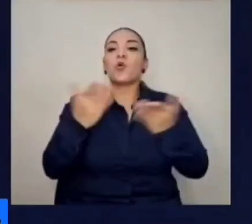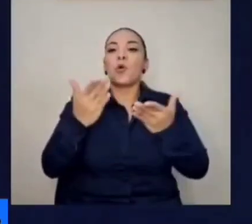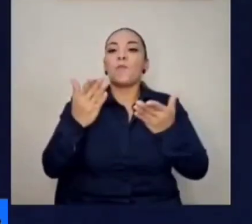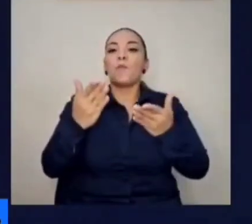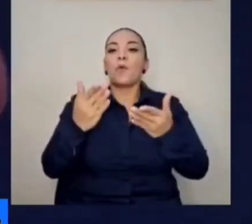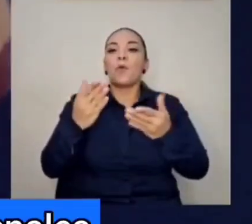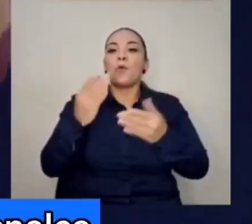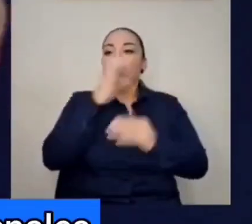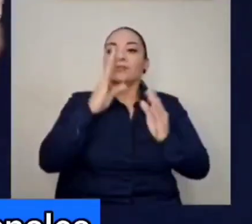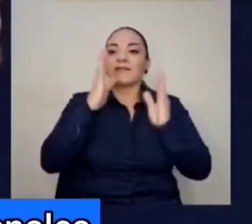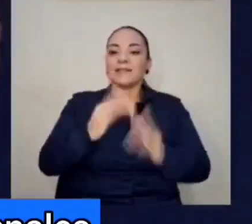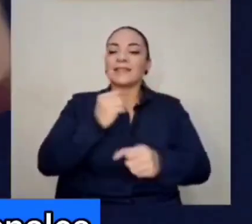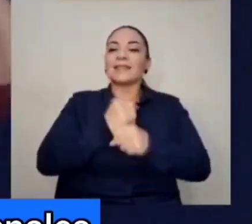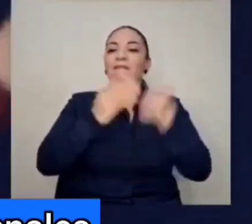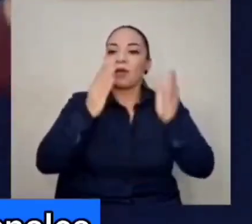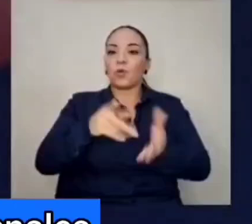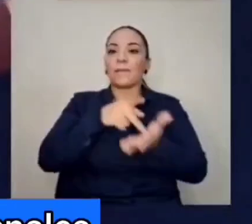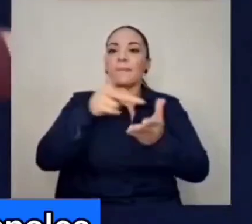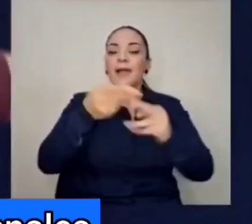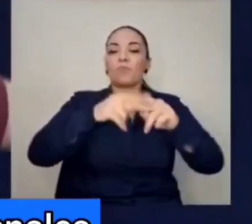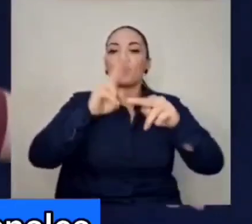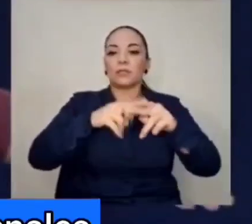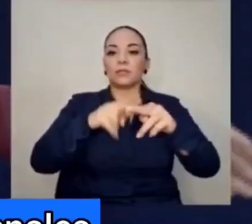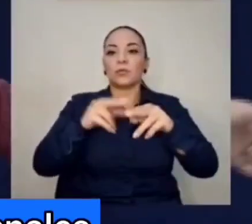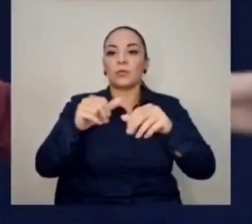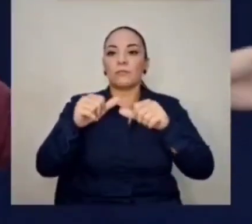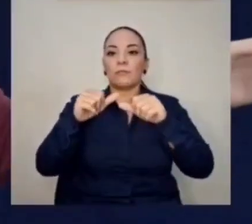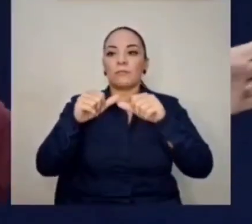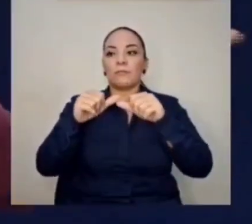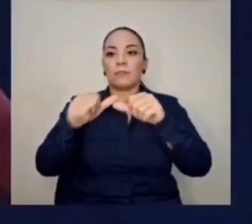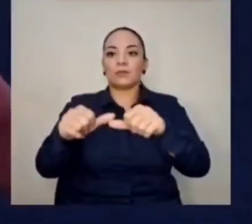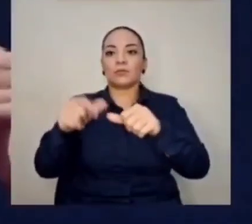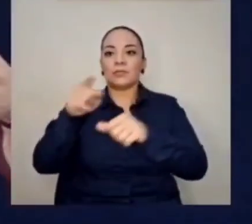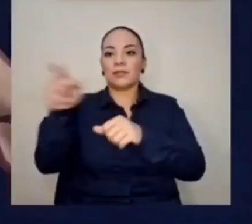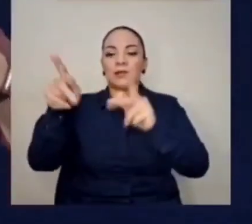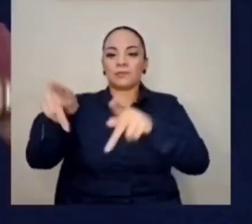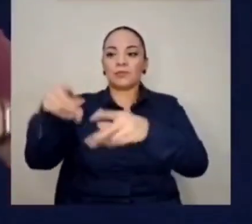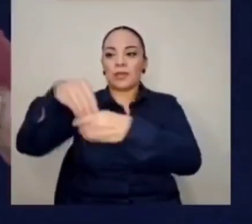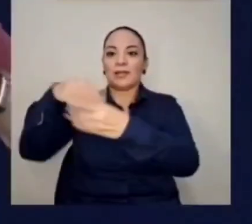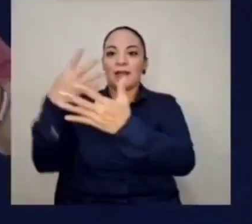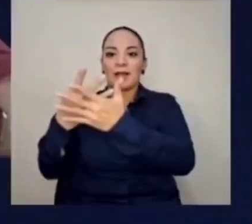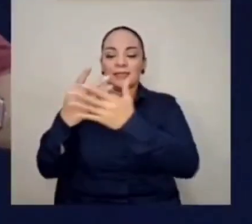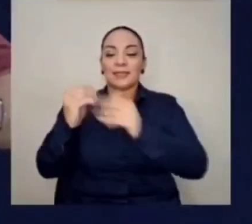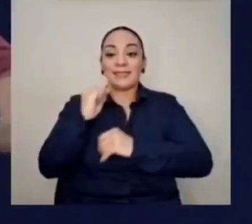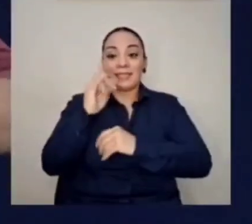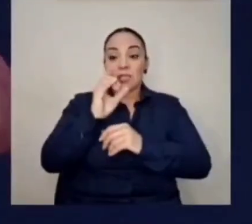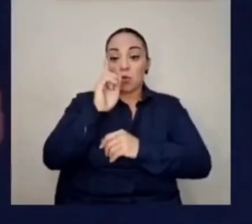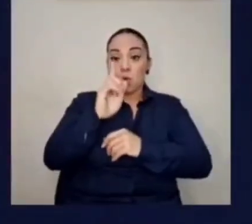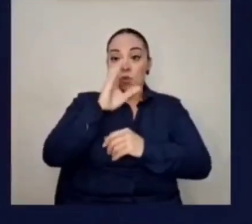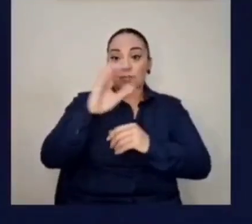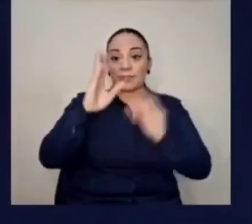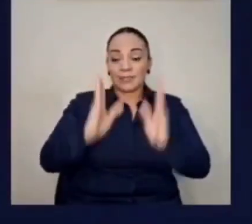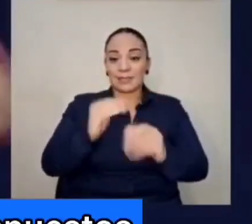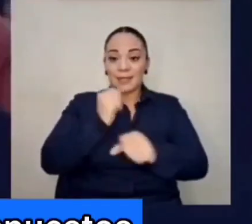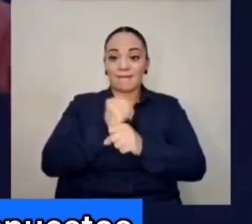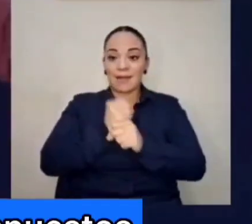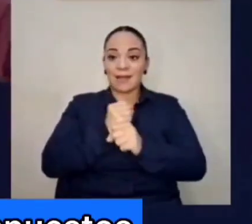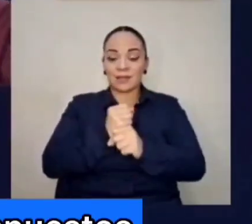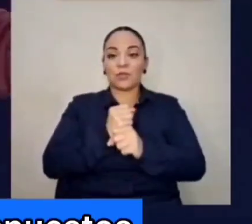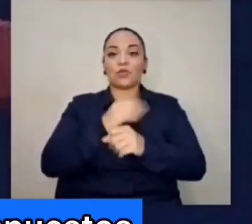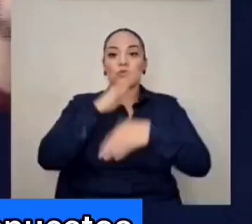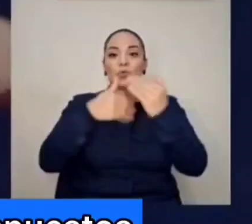trabajador, que pague impuestos para sostener los penales. Porque si un tico está trabajando toda